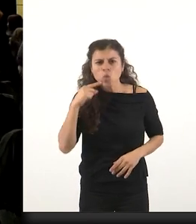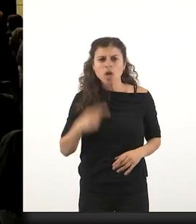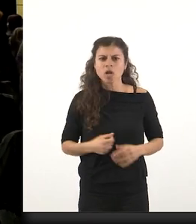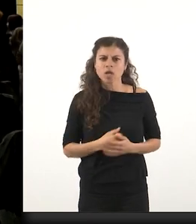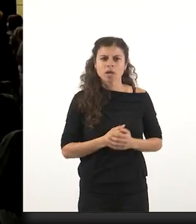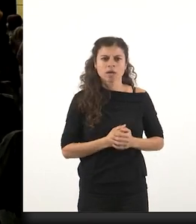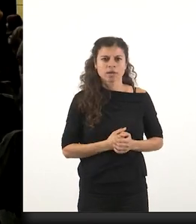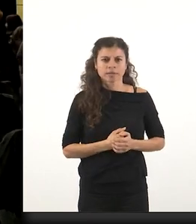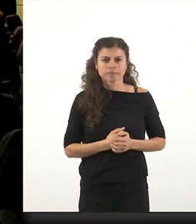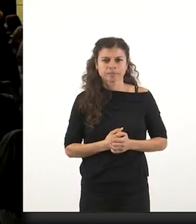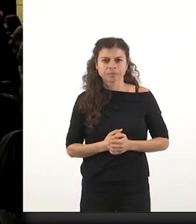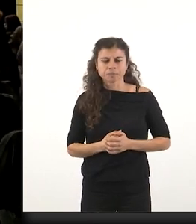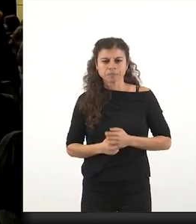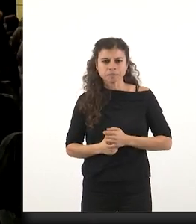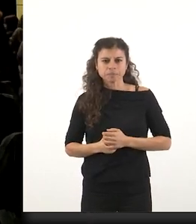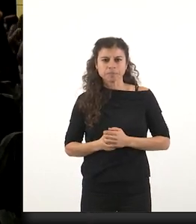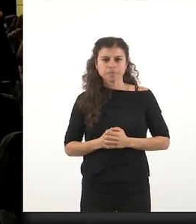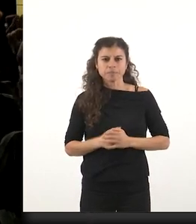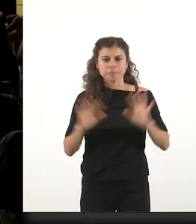duele eso?